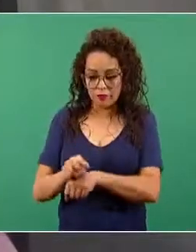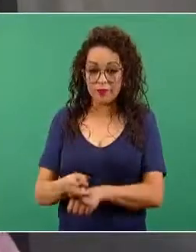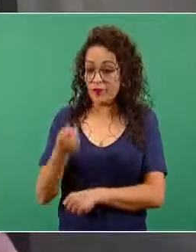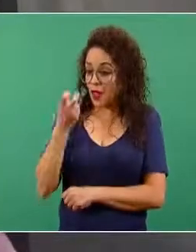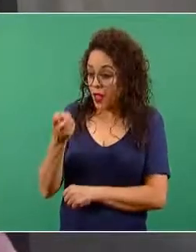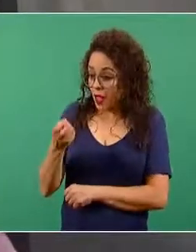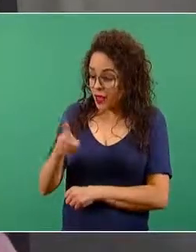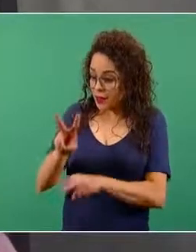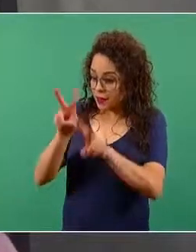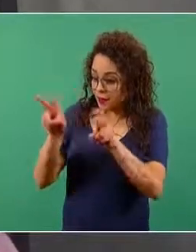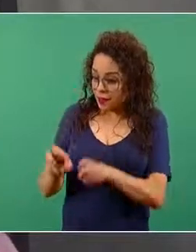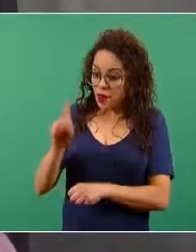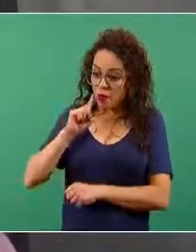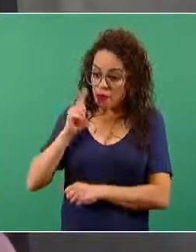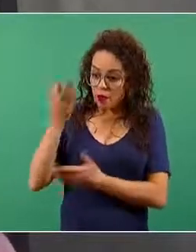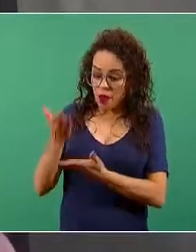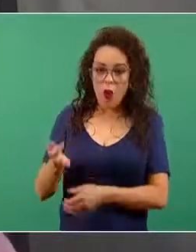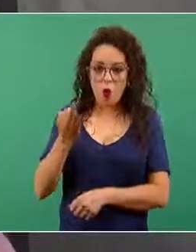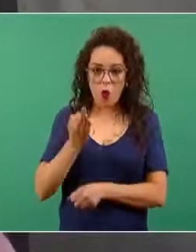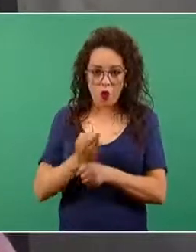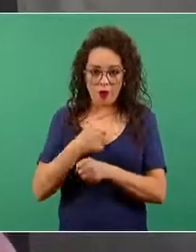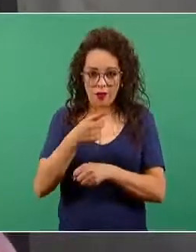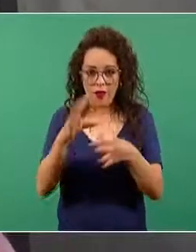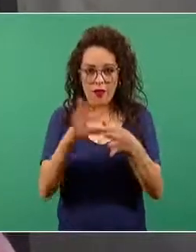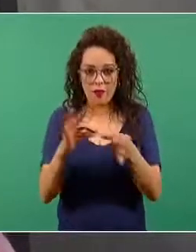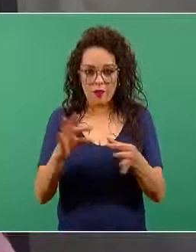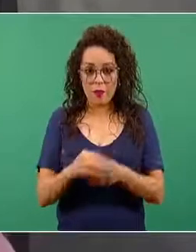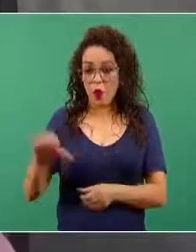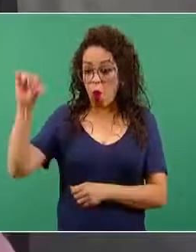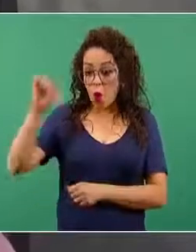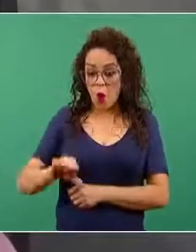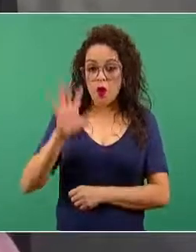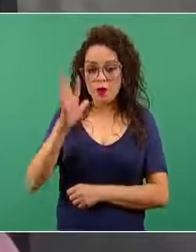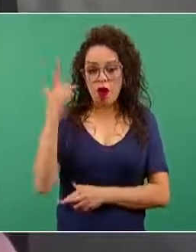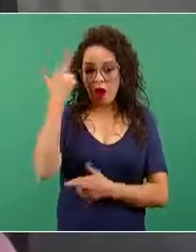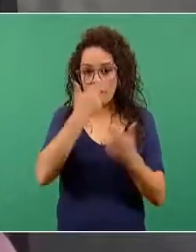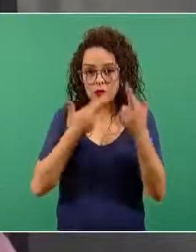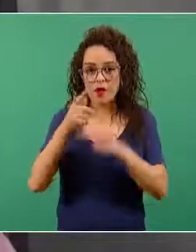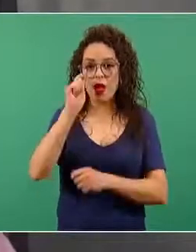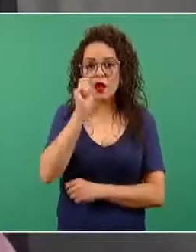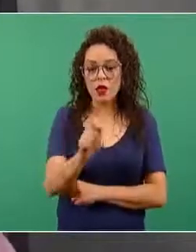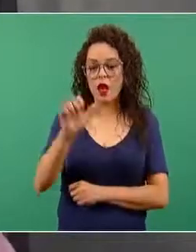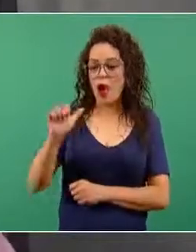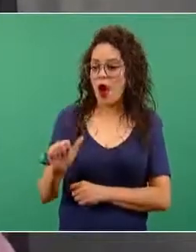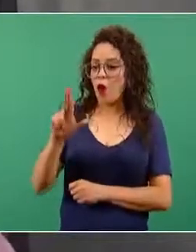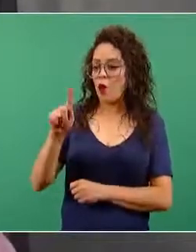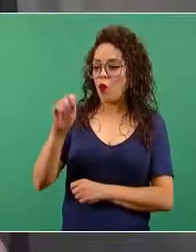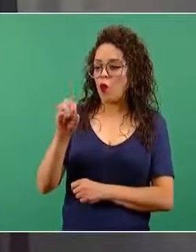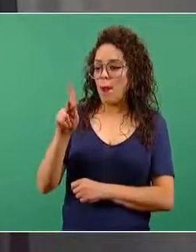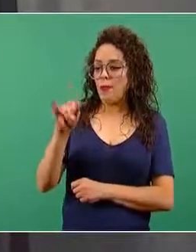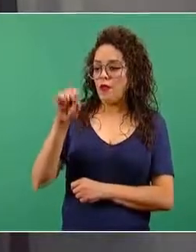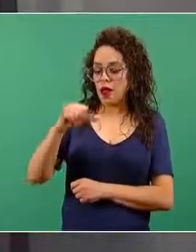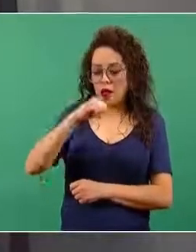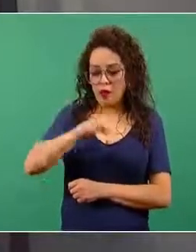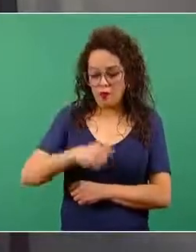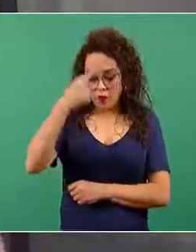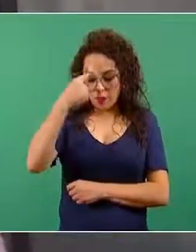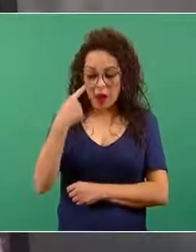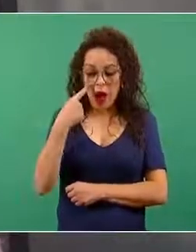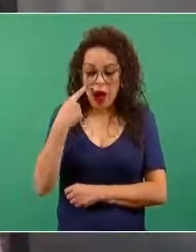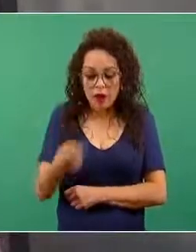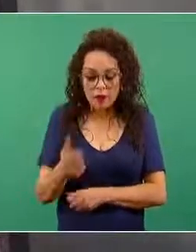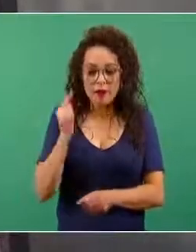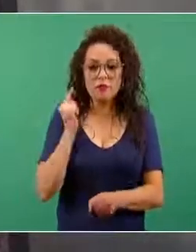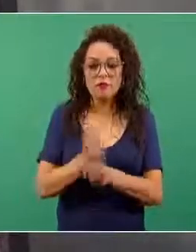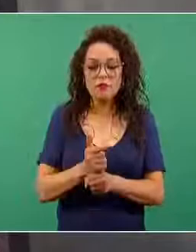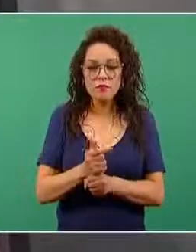comentando, hoy se realizó una autopsia, la necropsia, que puede ayudar a identificar